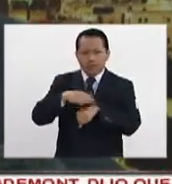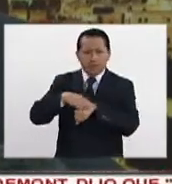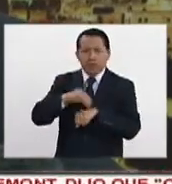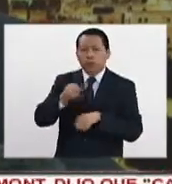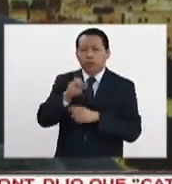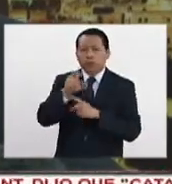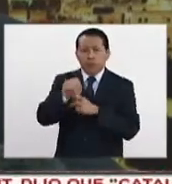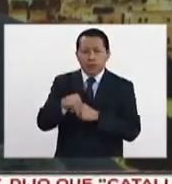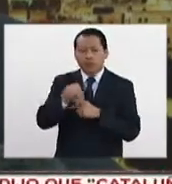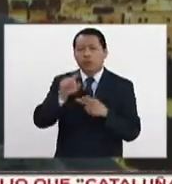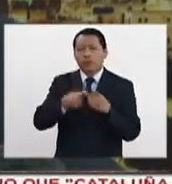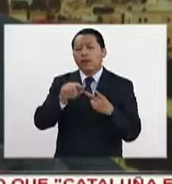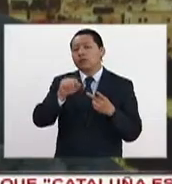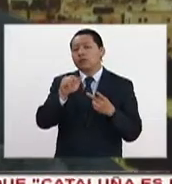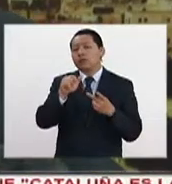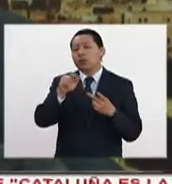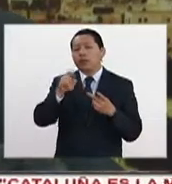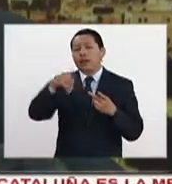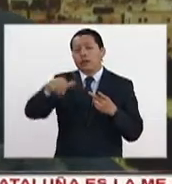y Cisjordania.